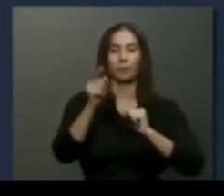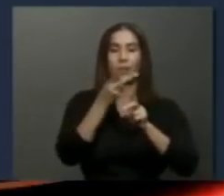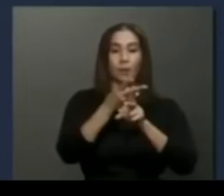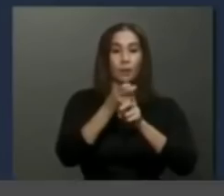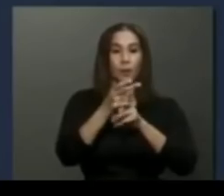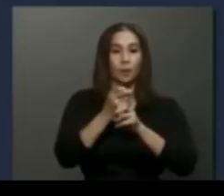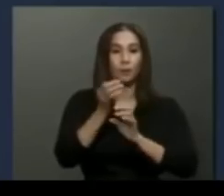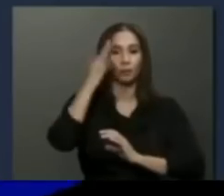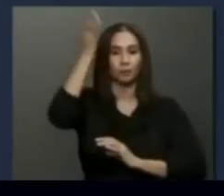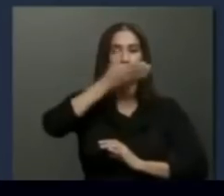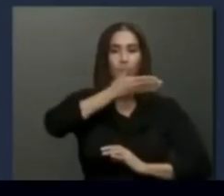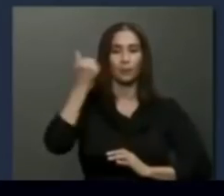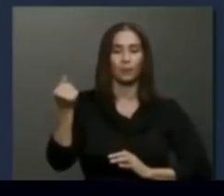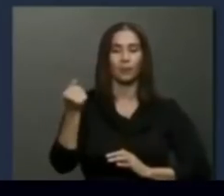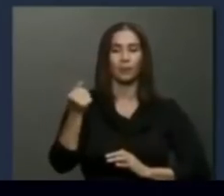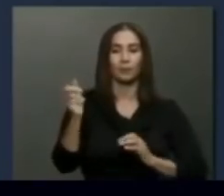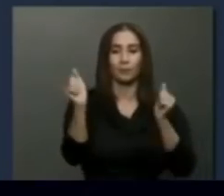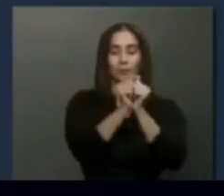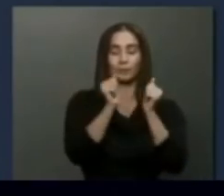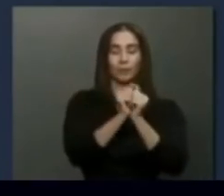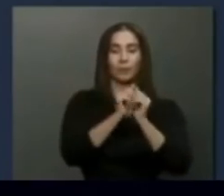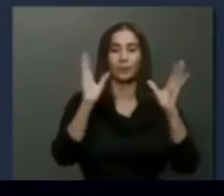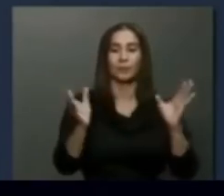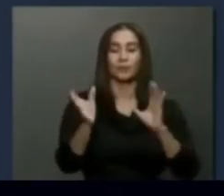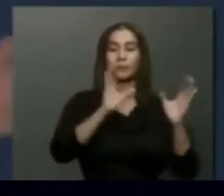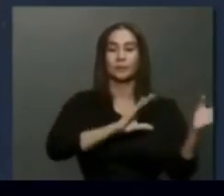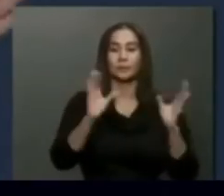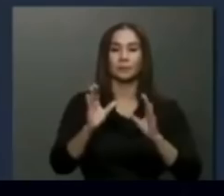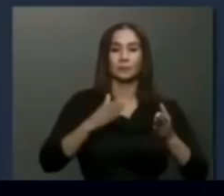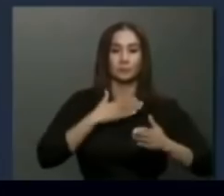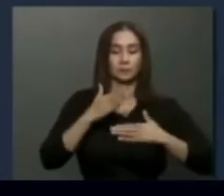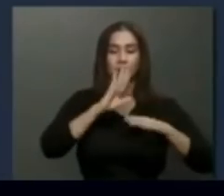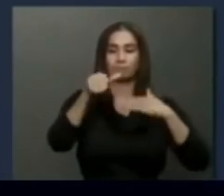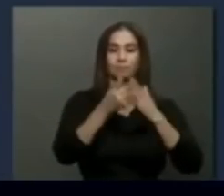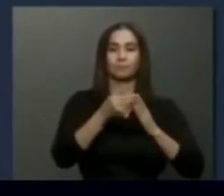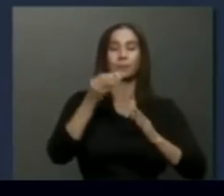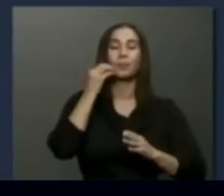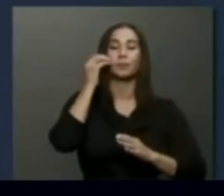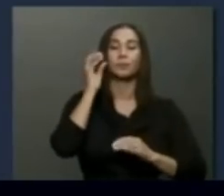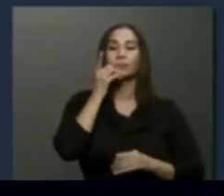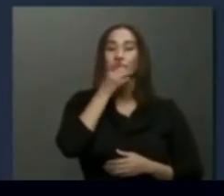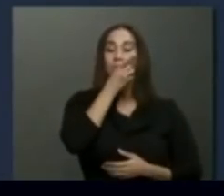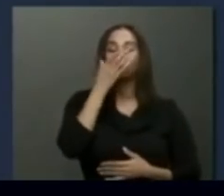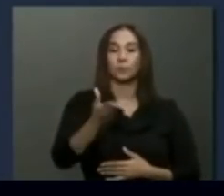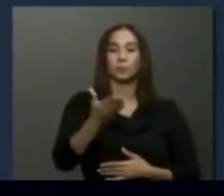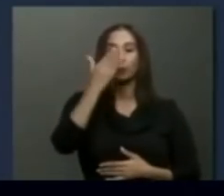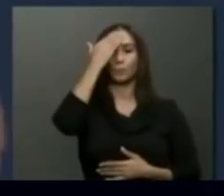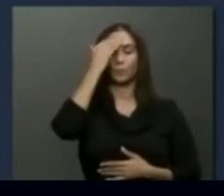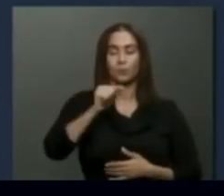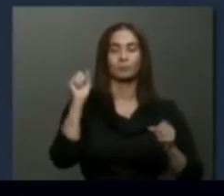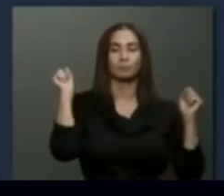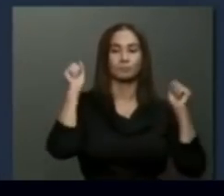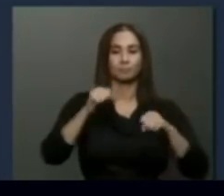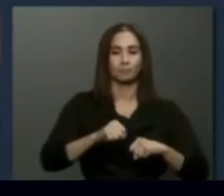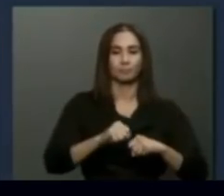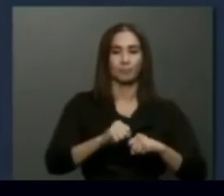conquistar un futuro mejor. Juntos hagamos que esta Navidad sea feliz para todos los hogares dominicanos, porque se lo